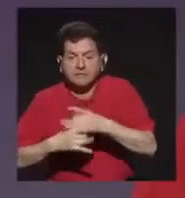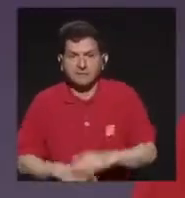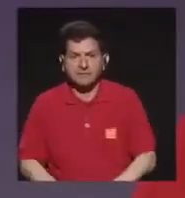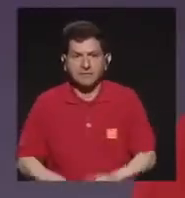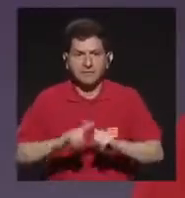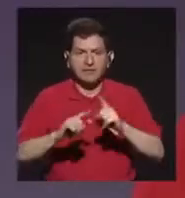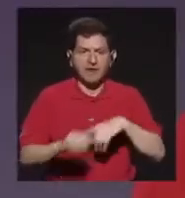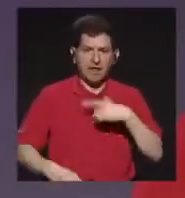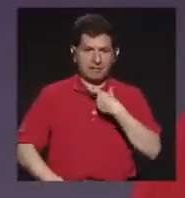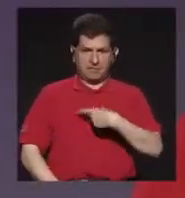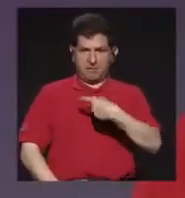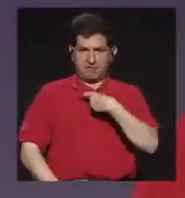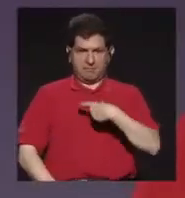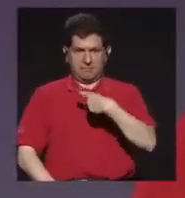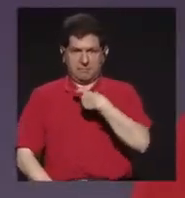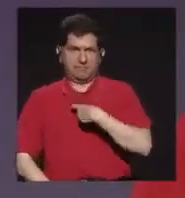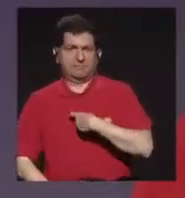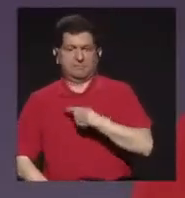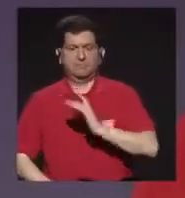pulsiones